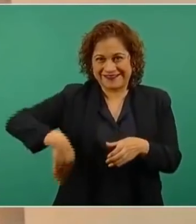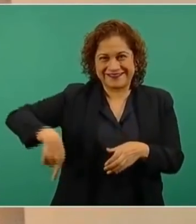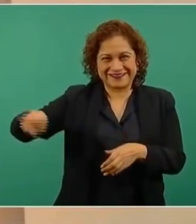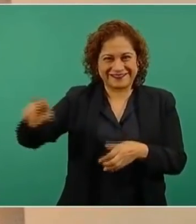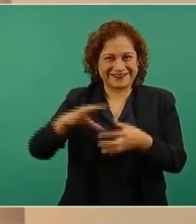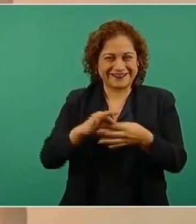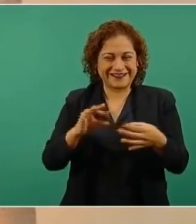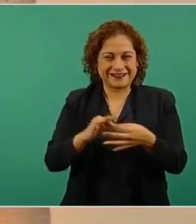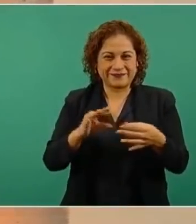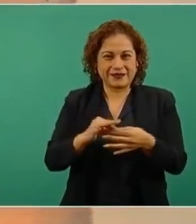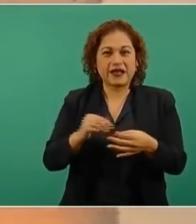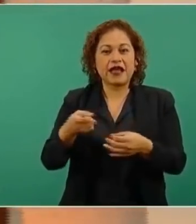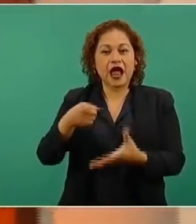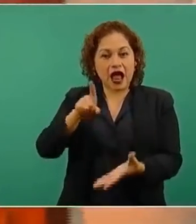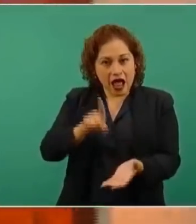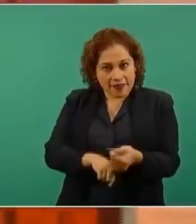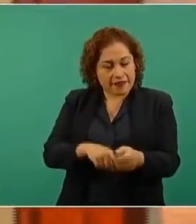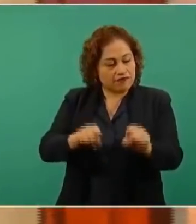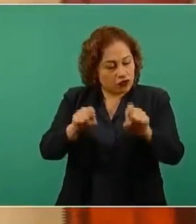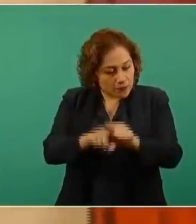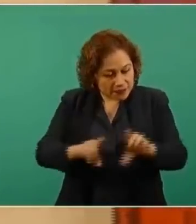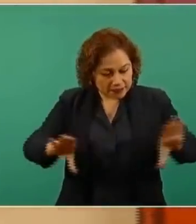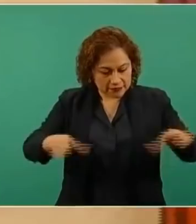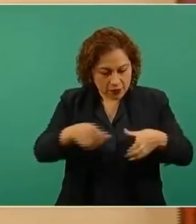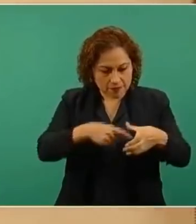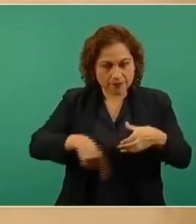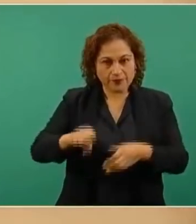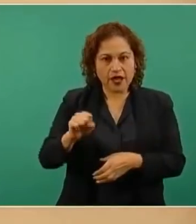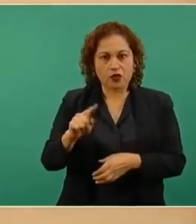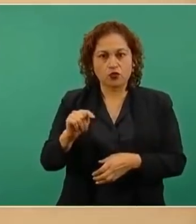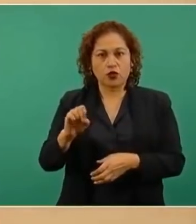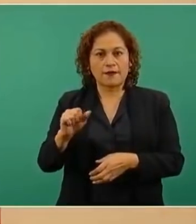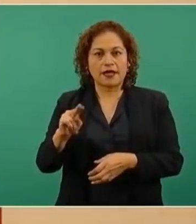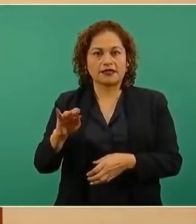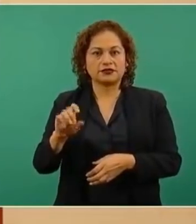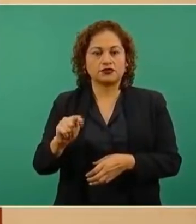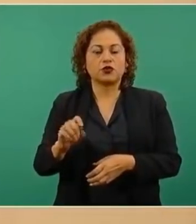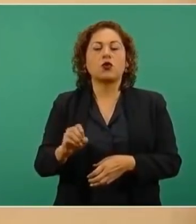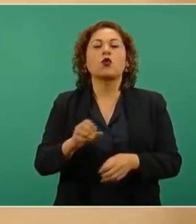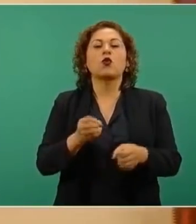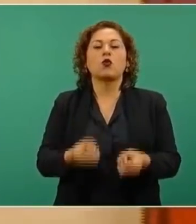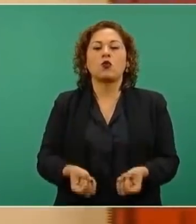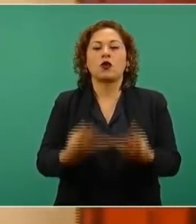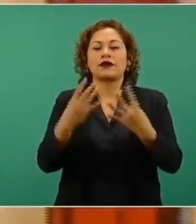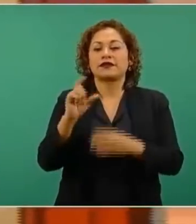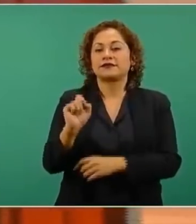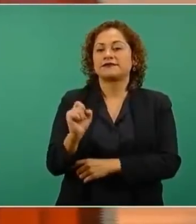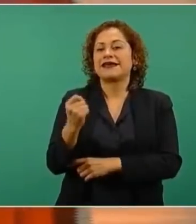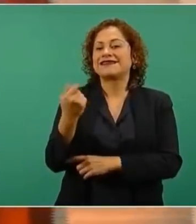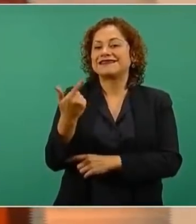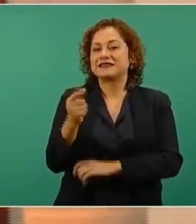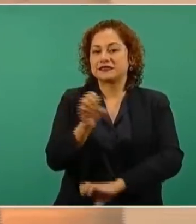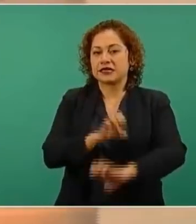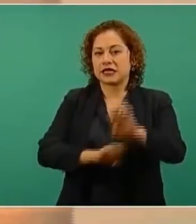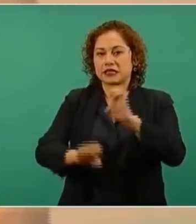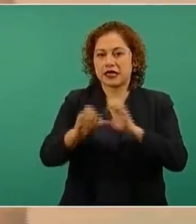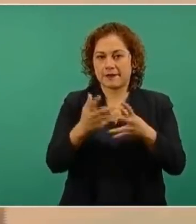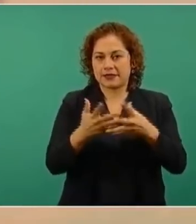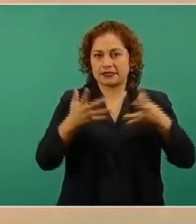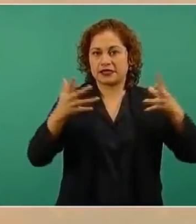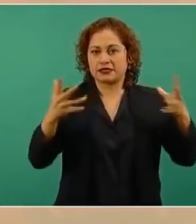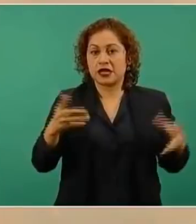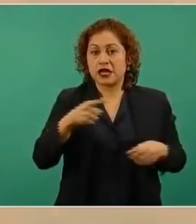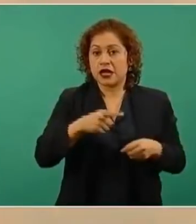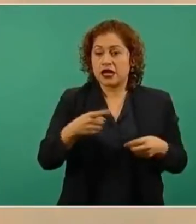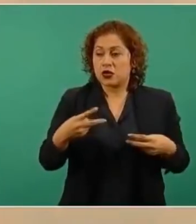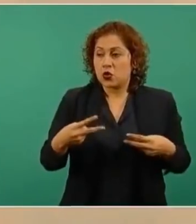sociedades de autoabasto, realmente son 27 grandes corporativos que consumen la mitad de la electricidad